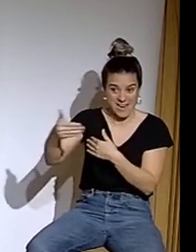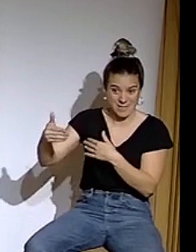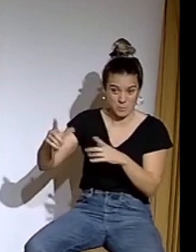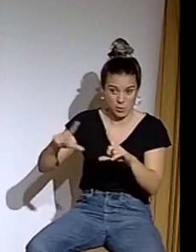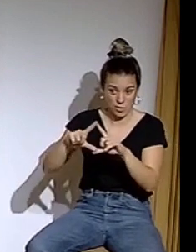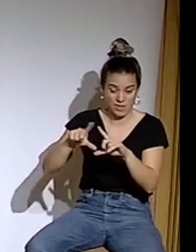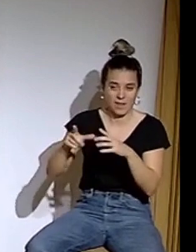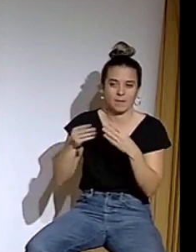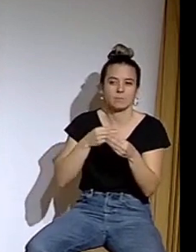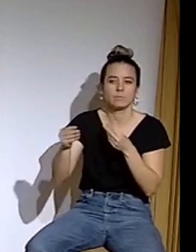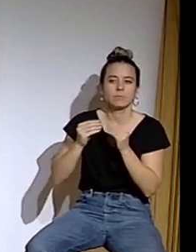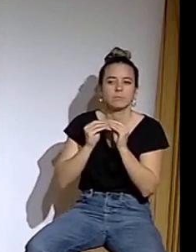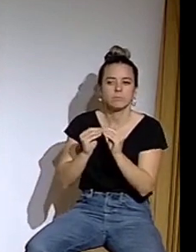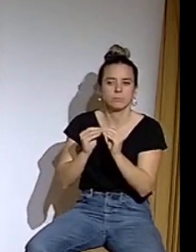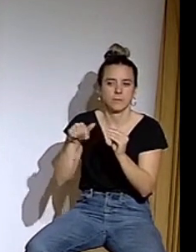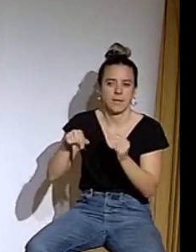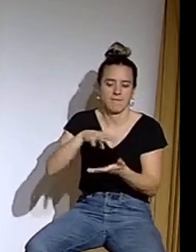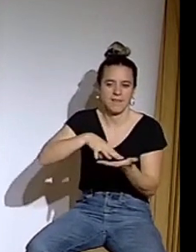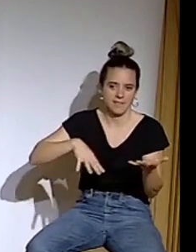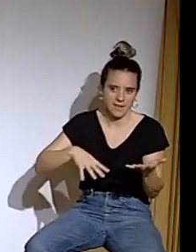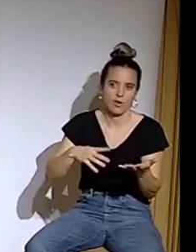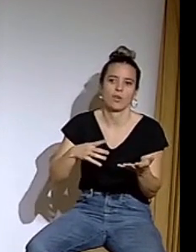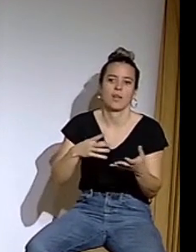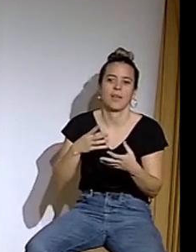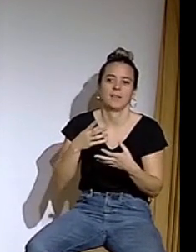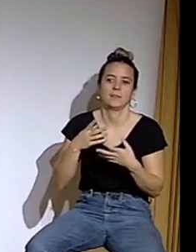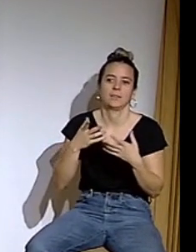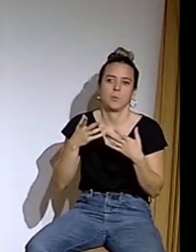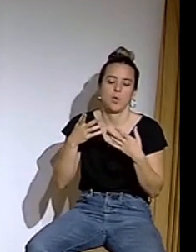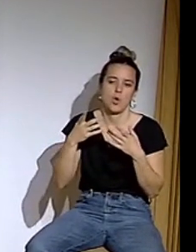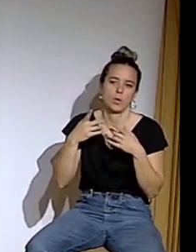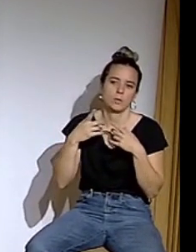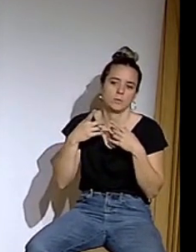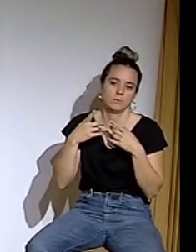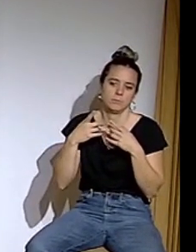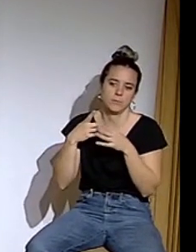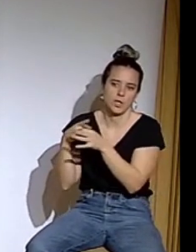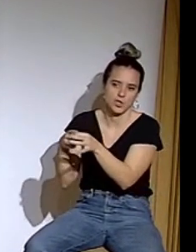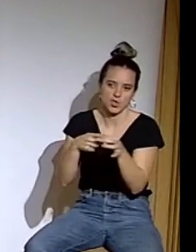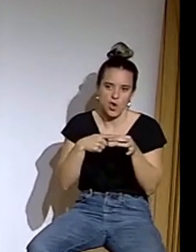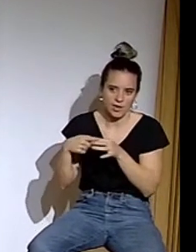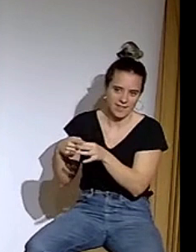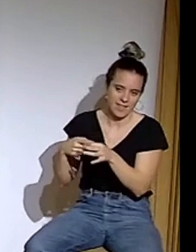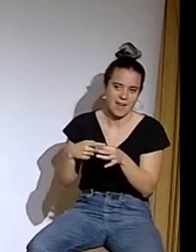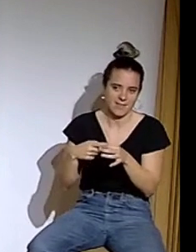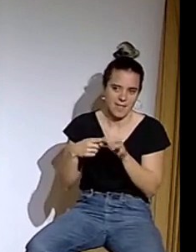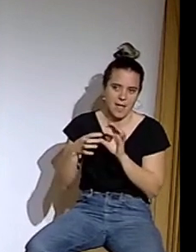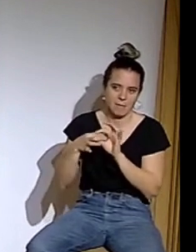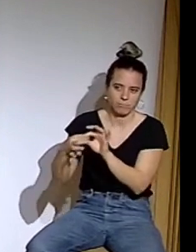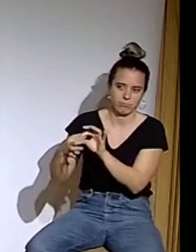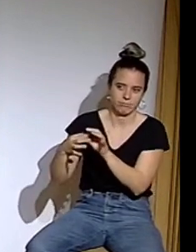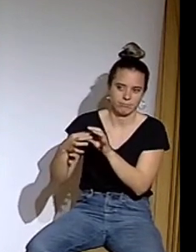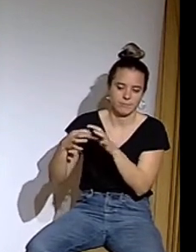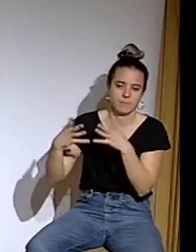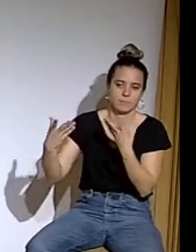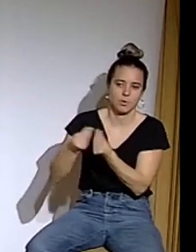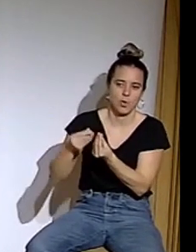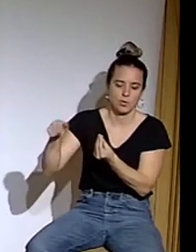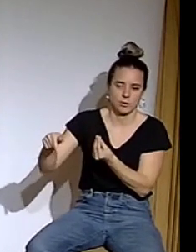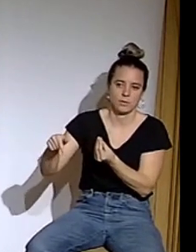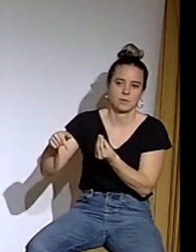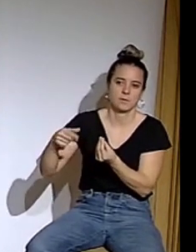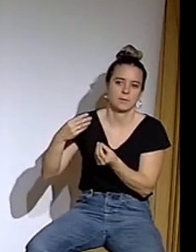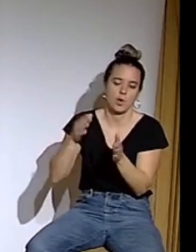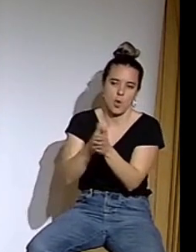confeccionado y profesionado en Barcelona en Solidaridad con las compañeras imputadas de Sevilla y Málaga y se ha procesionado también